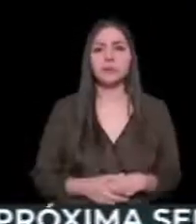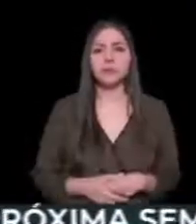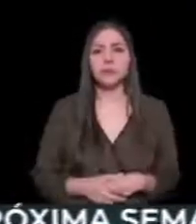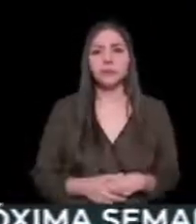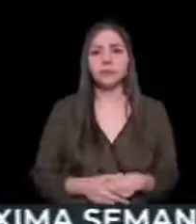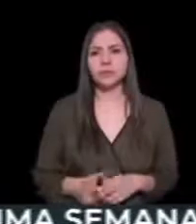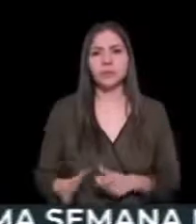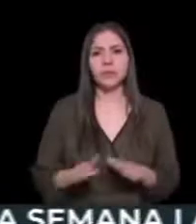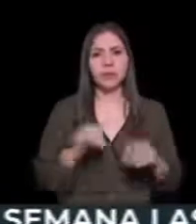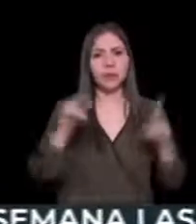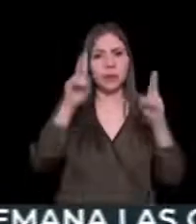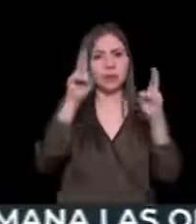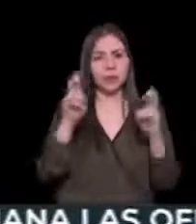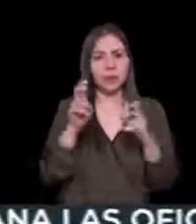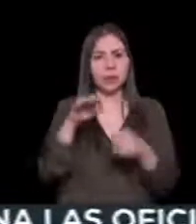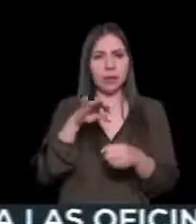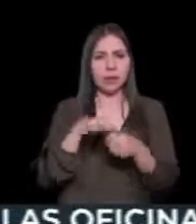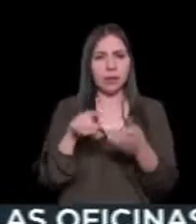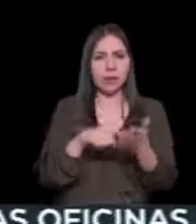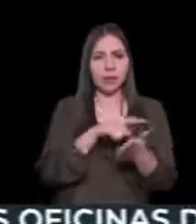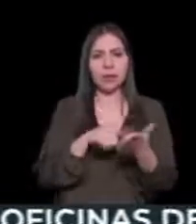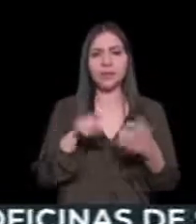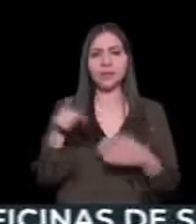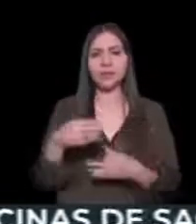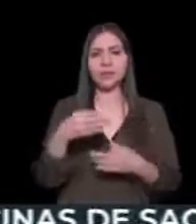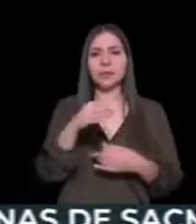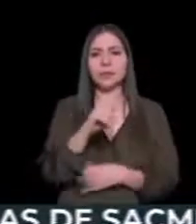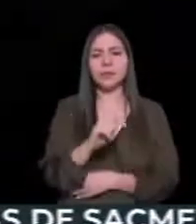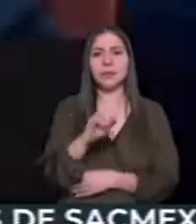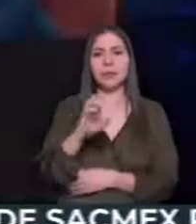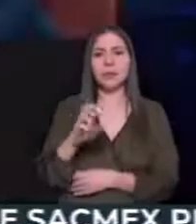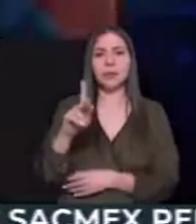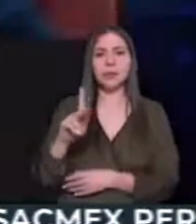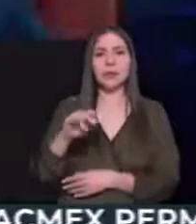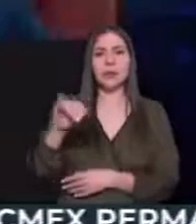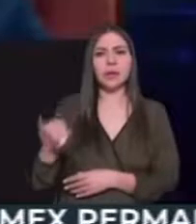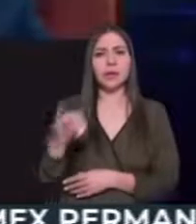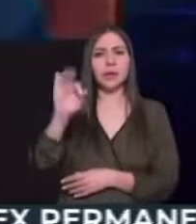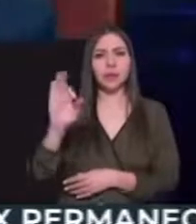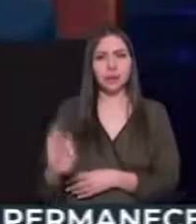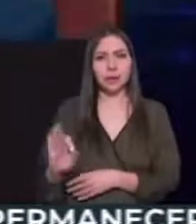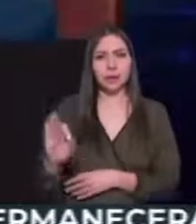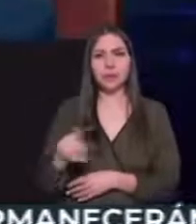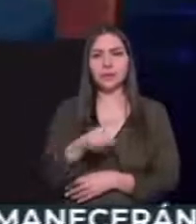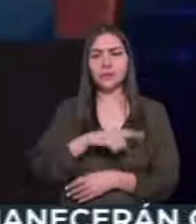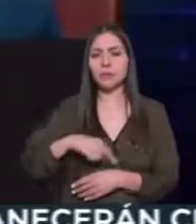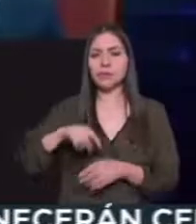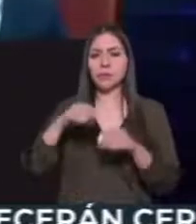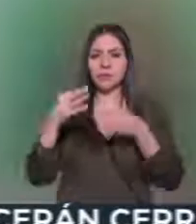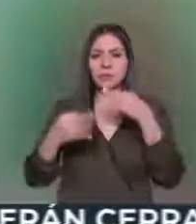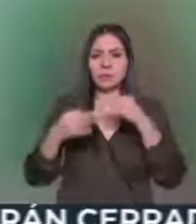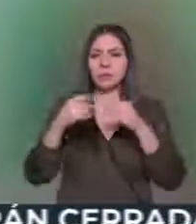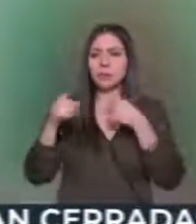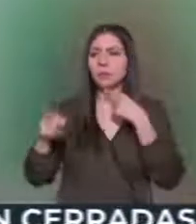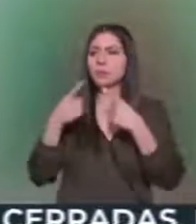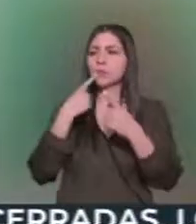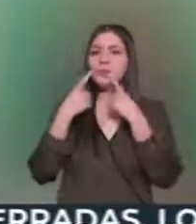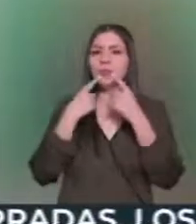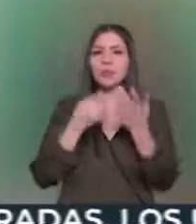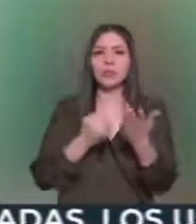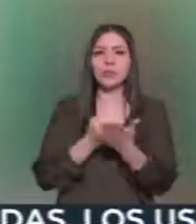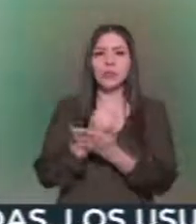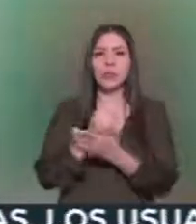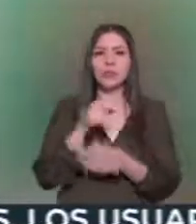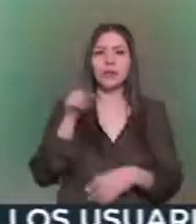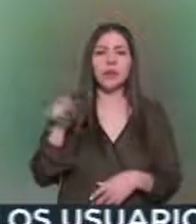también electorales, mire usted, el Tribunal Electoral del Poder Judicial de la Federación determinó que el informe de los primeros 100